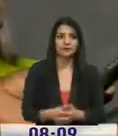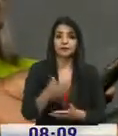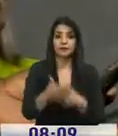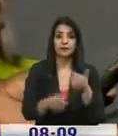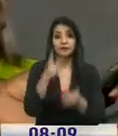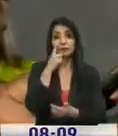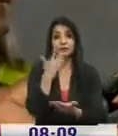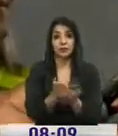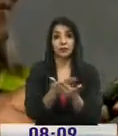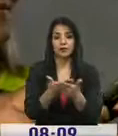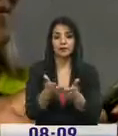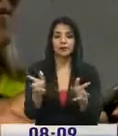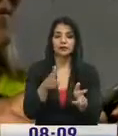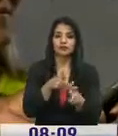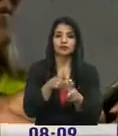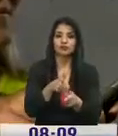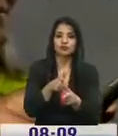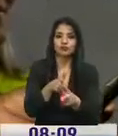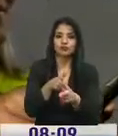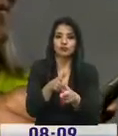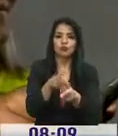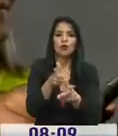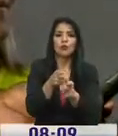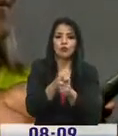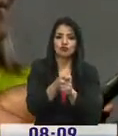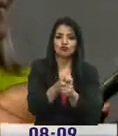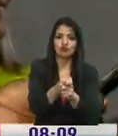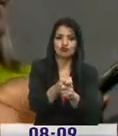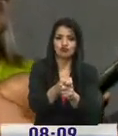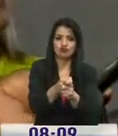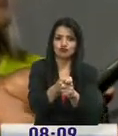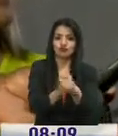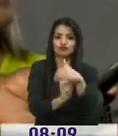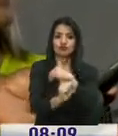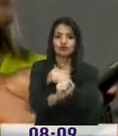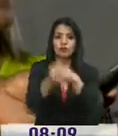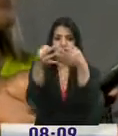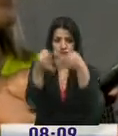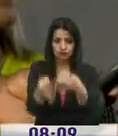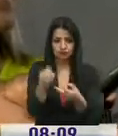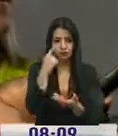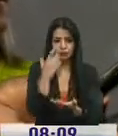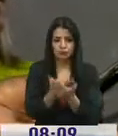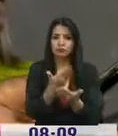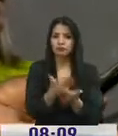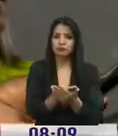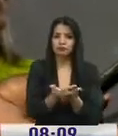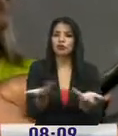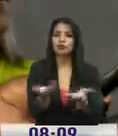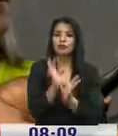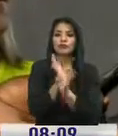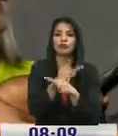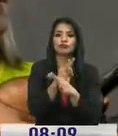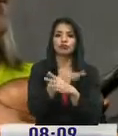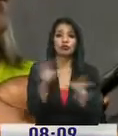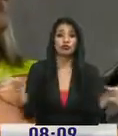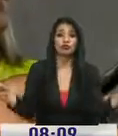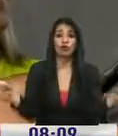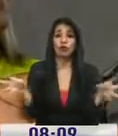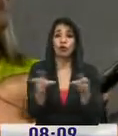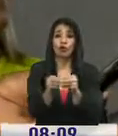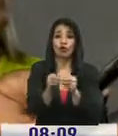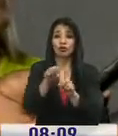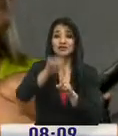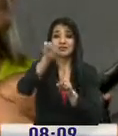de integración, las pruebas a través de las cuales se van a verificar, el funcionamiento de todos los